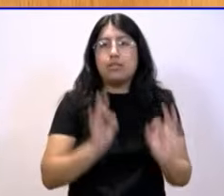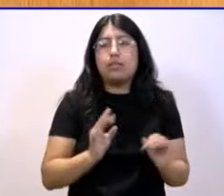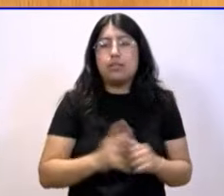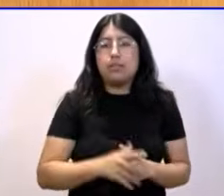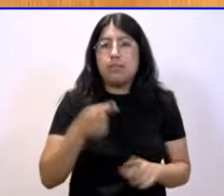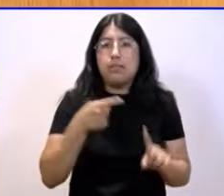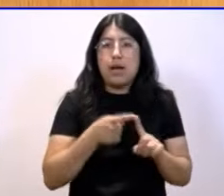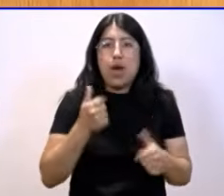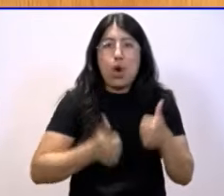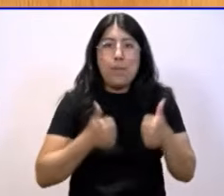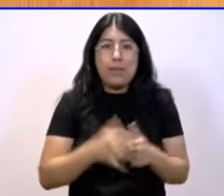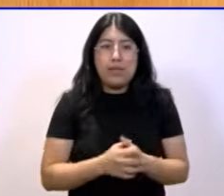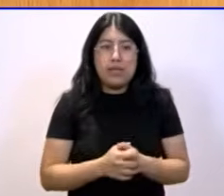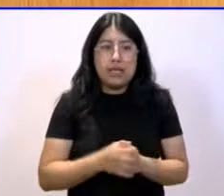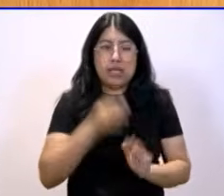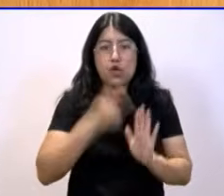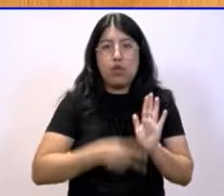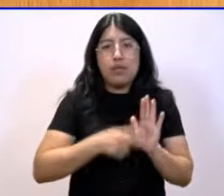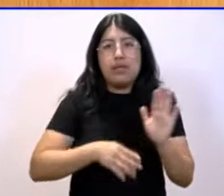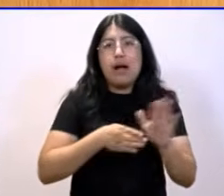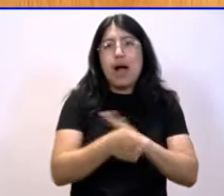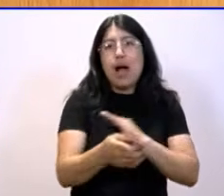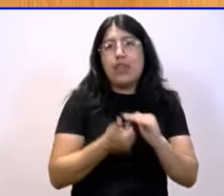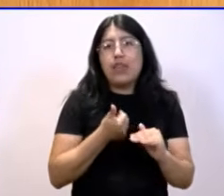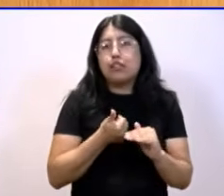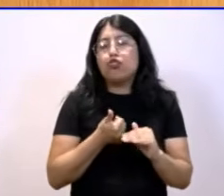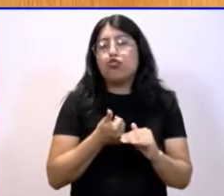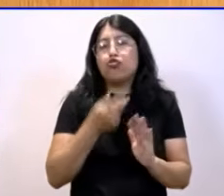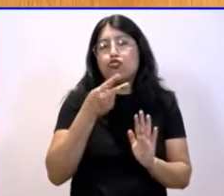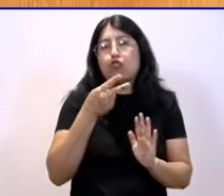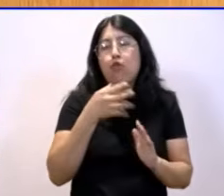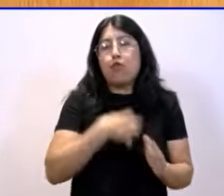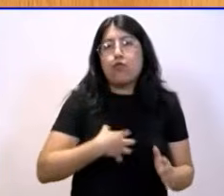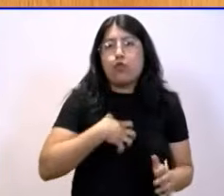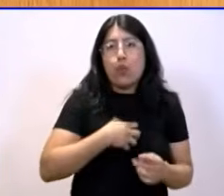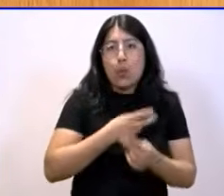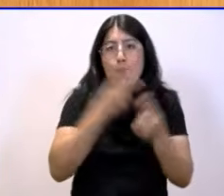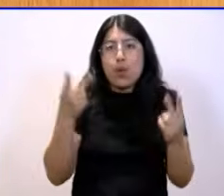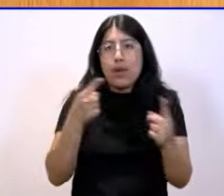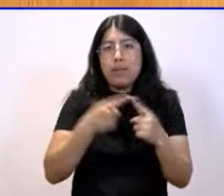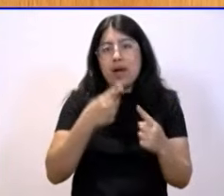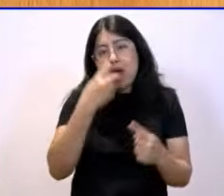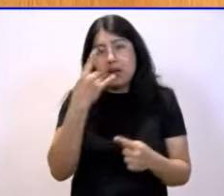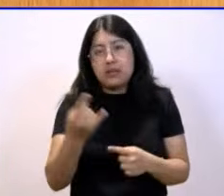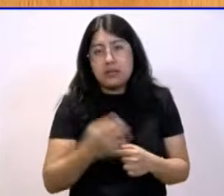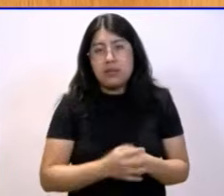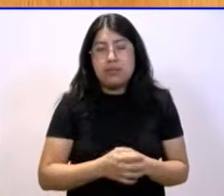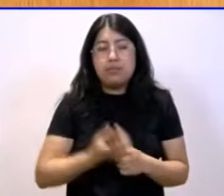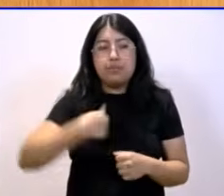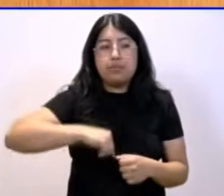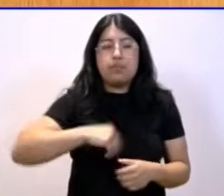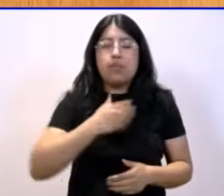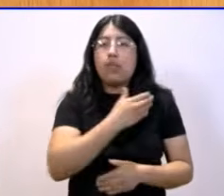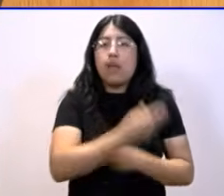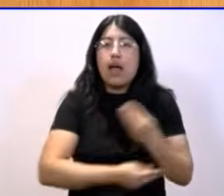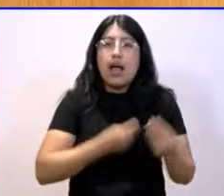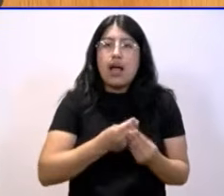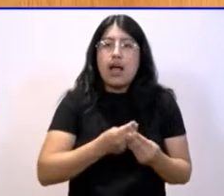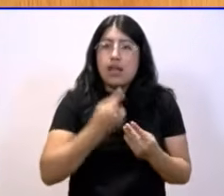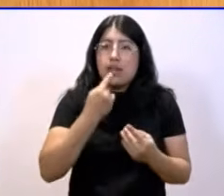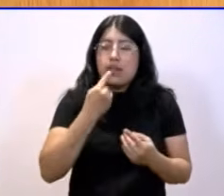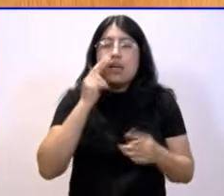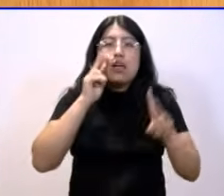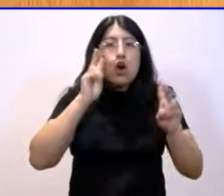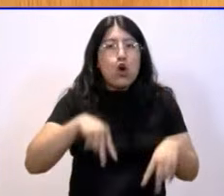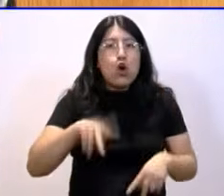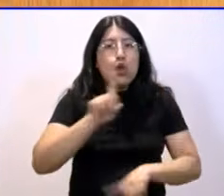tiene, modificar la normativa de acceso a la función pública para que sea más atractiva. Así que eso es lo que hacemos, reconocer que tenemos un problema, reducir